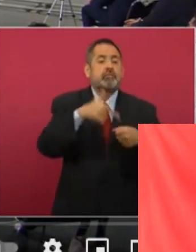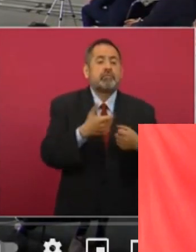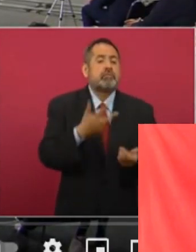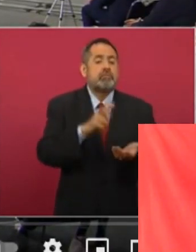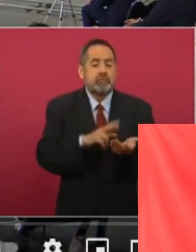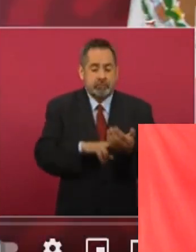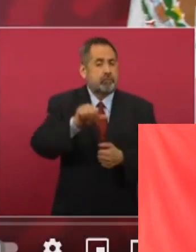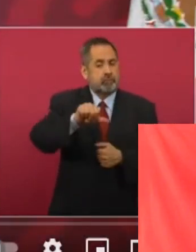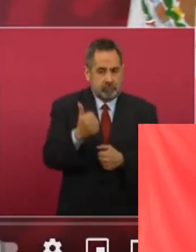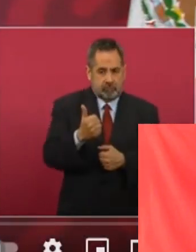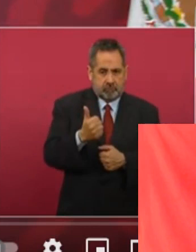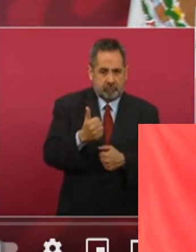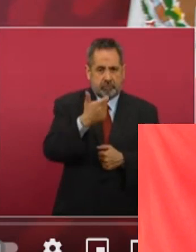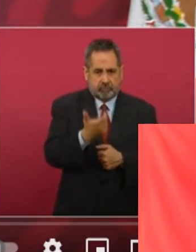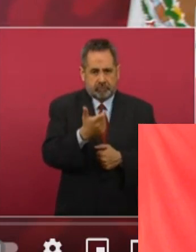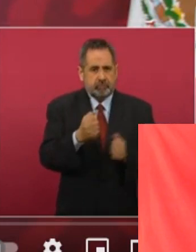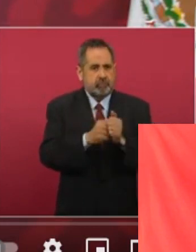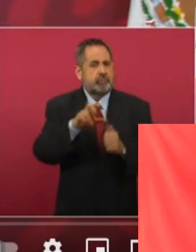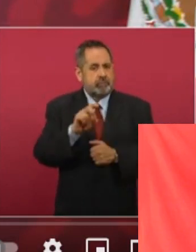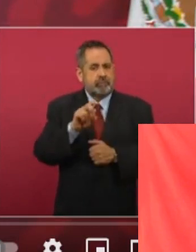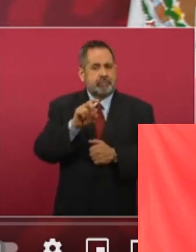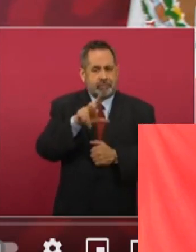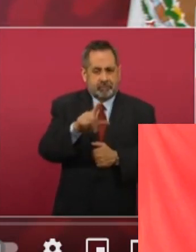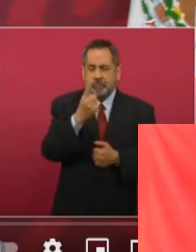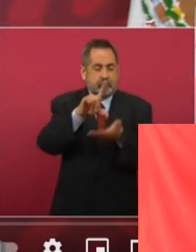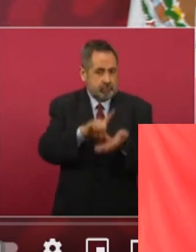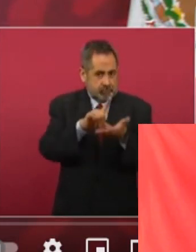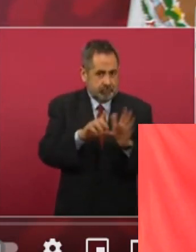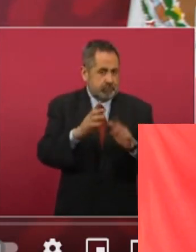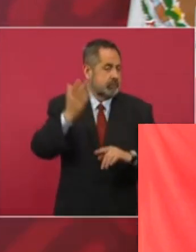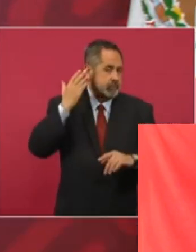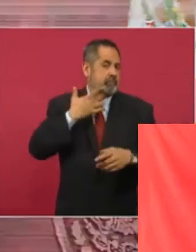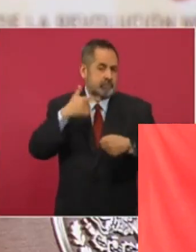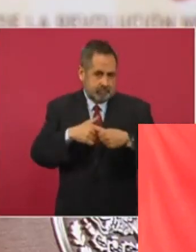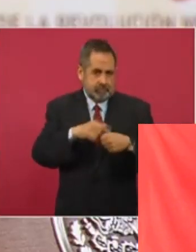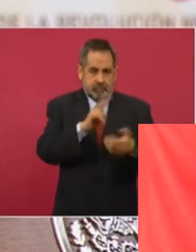costo de 11 pesos con 37 por litro.